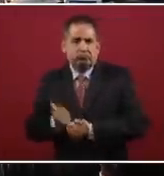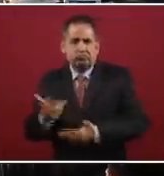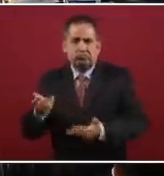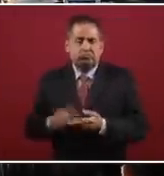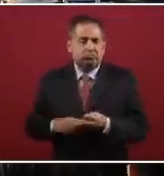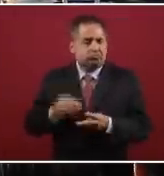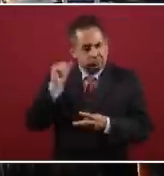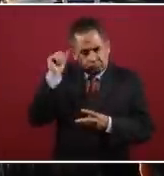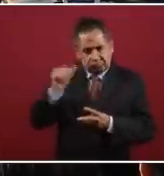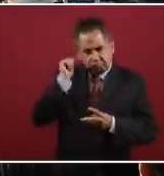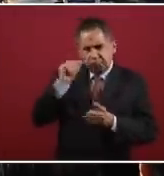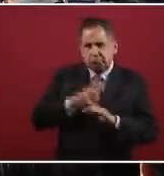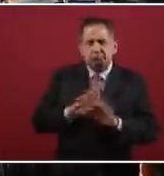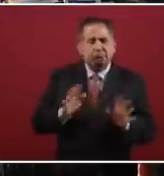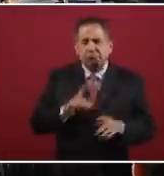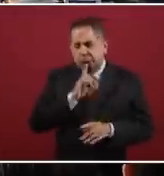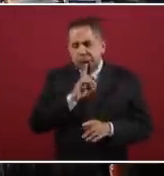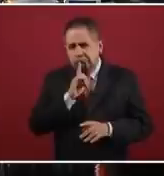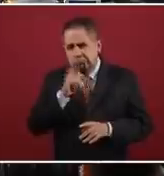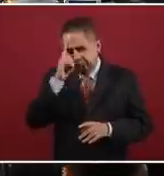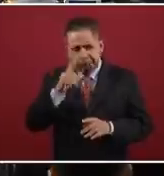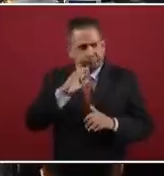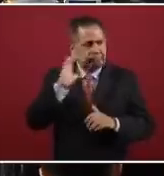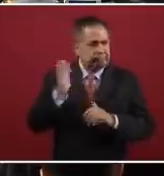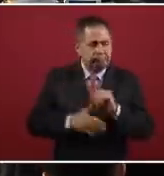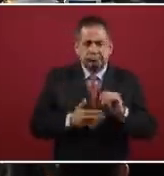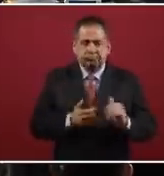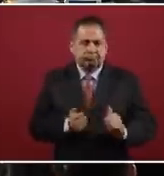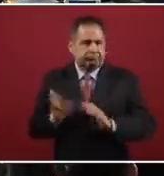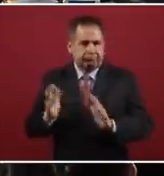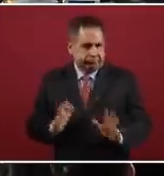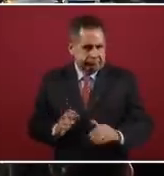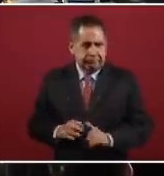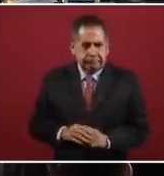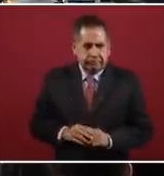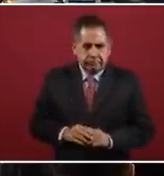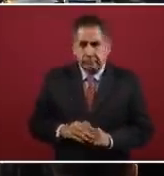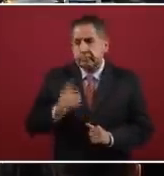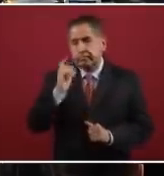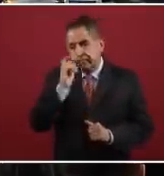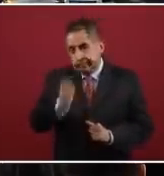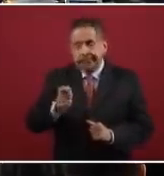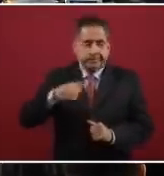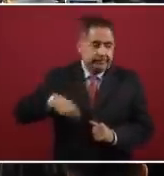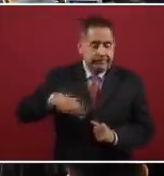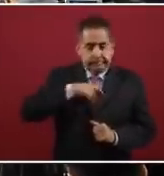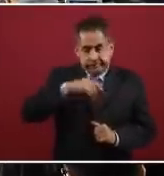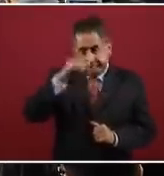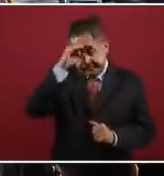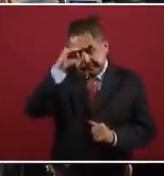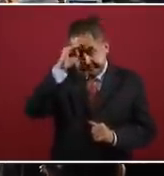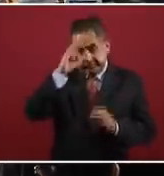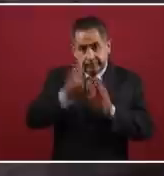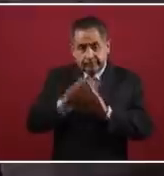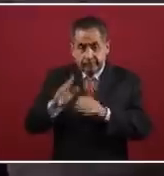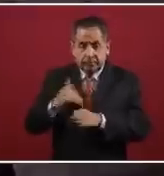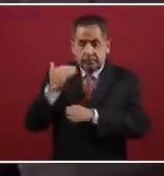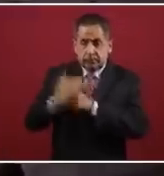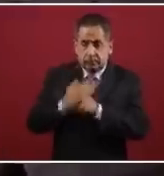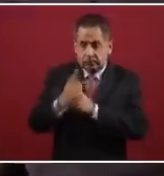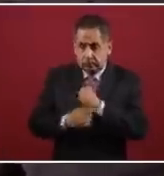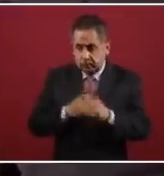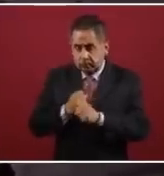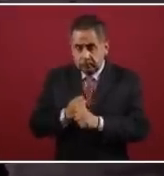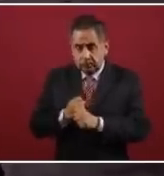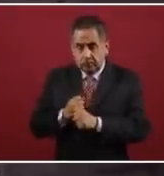Abril ya es casi para levantarnos. Entonces, tenemos que pensar en el año que viene. Para el